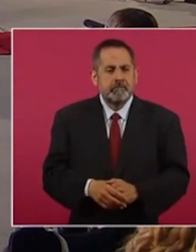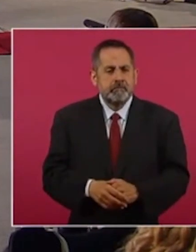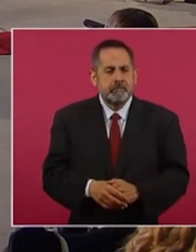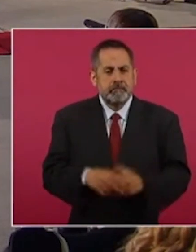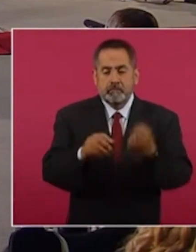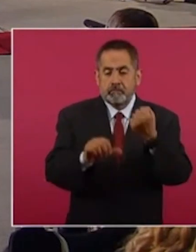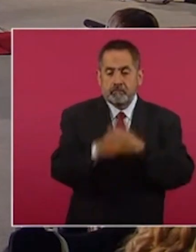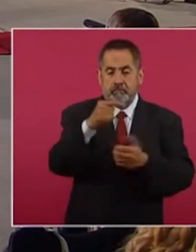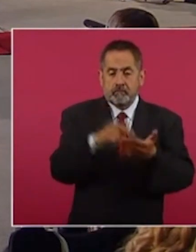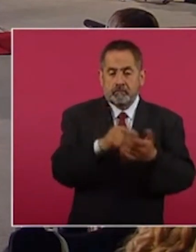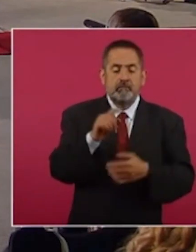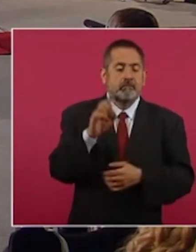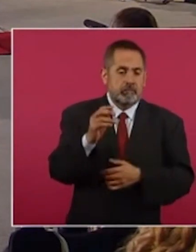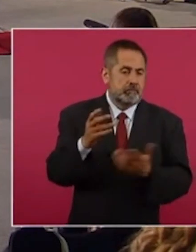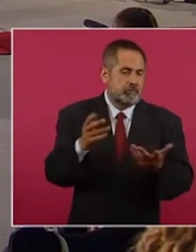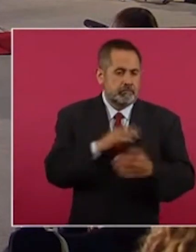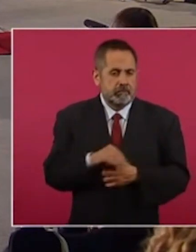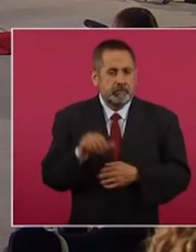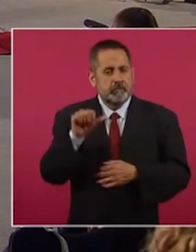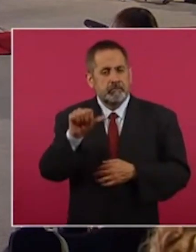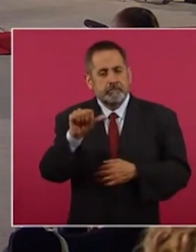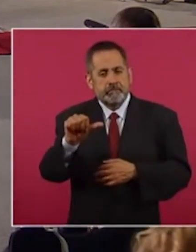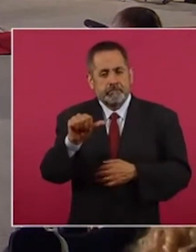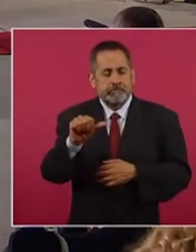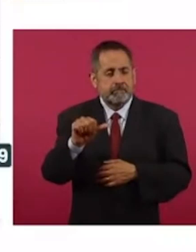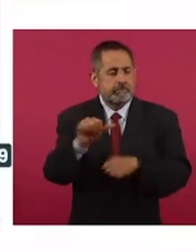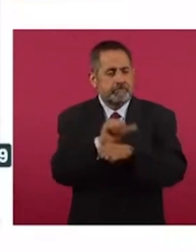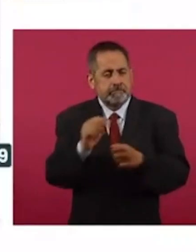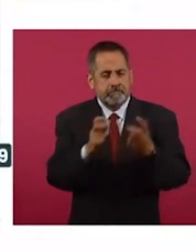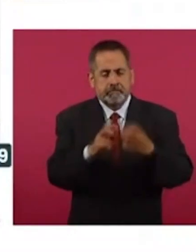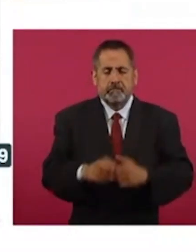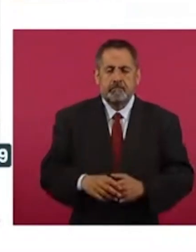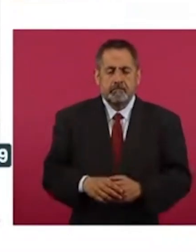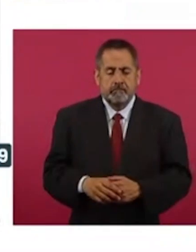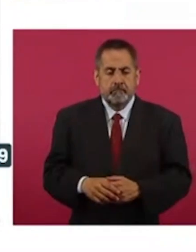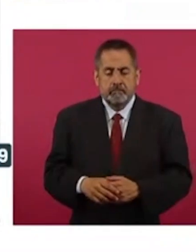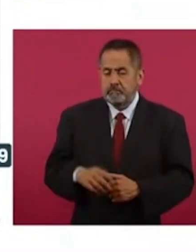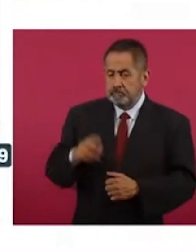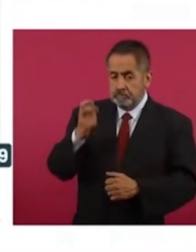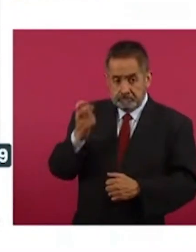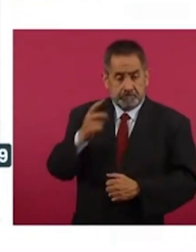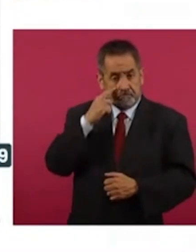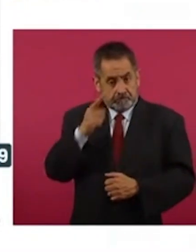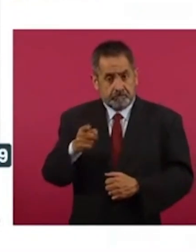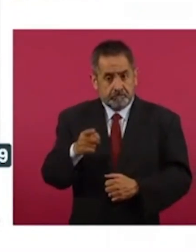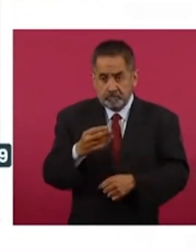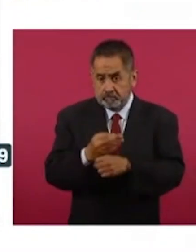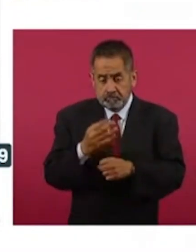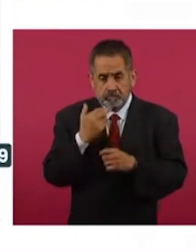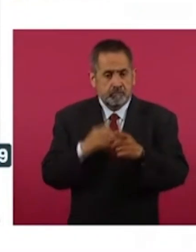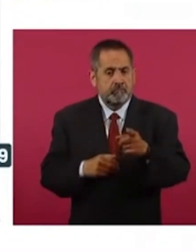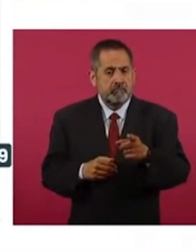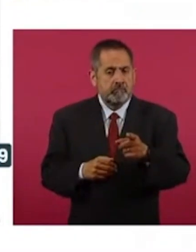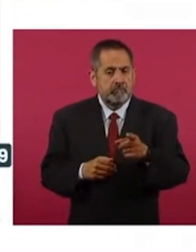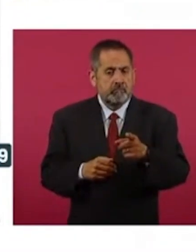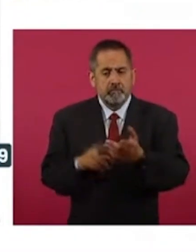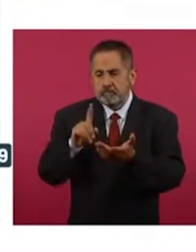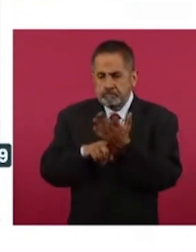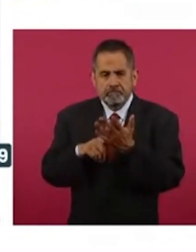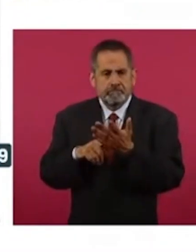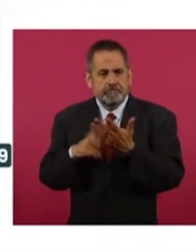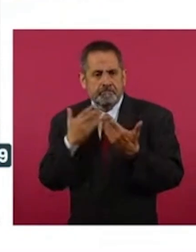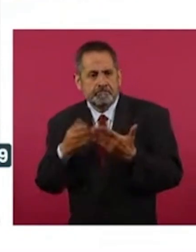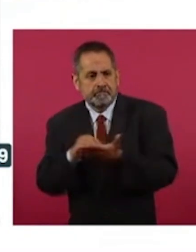11.9 estamos hablando de 16 vehículos pero presidente y esto tampoco hay en esto cifra negra